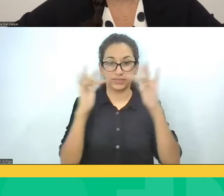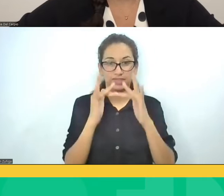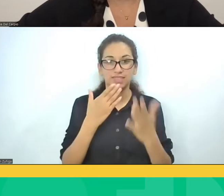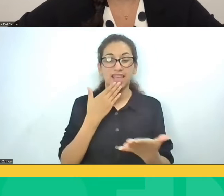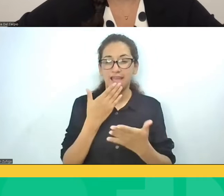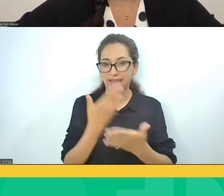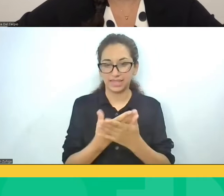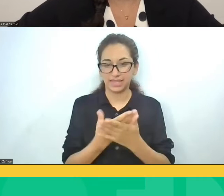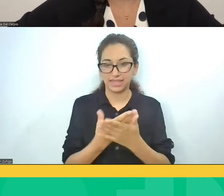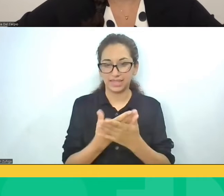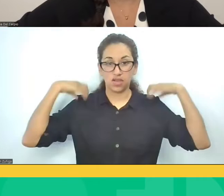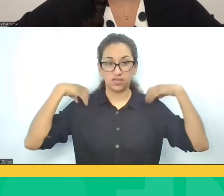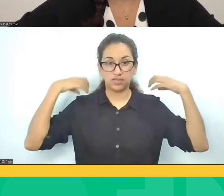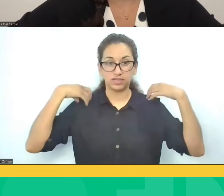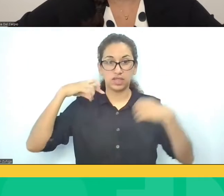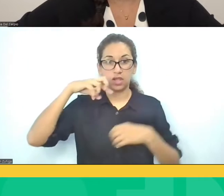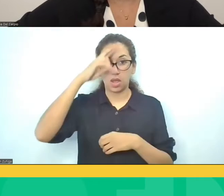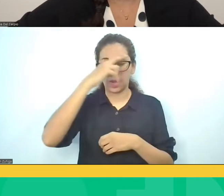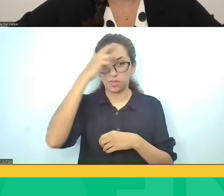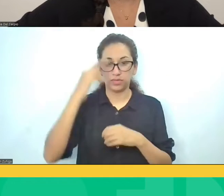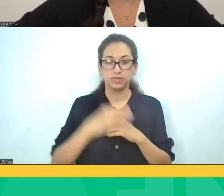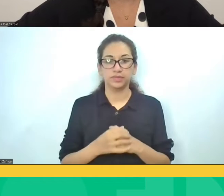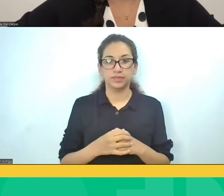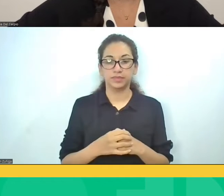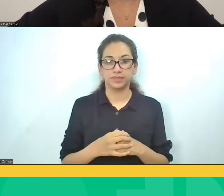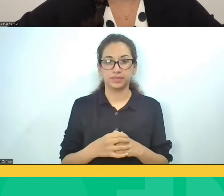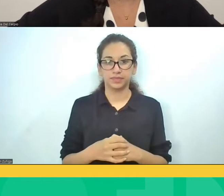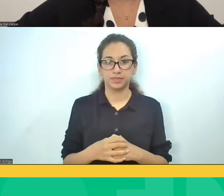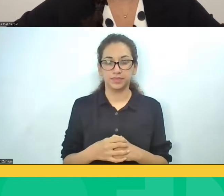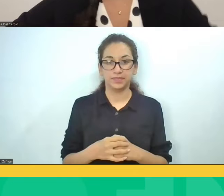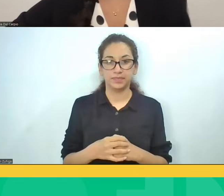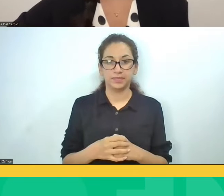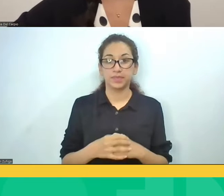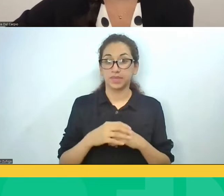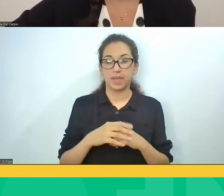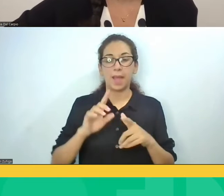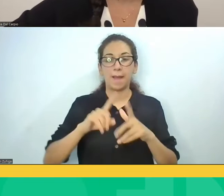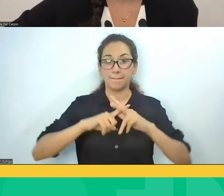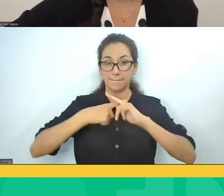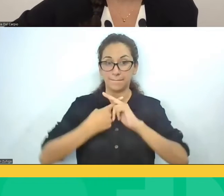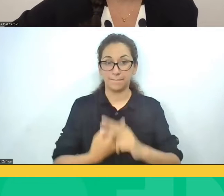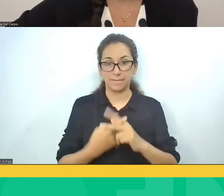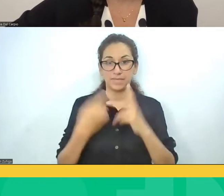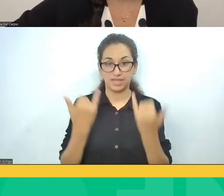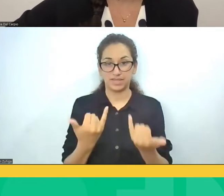la Oficina de Iniciativas Estudiantiles y Género de la DAES. Entonces, bueno, los dejo para que empecemos de una vez.